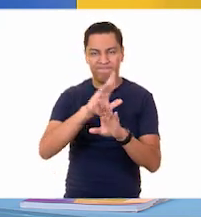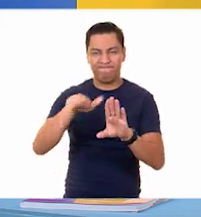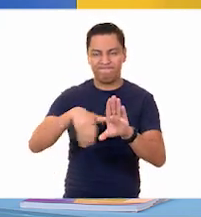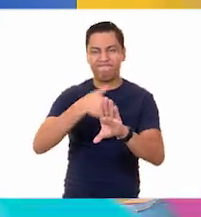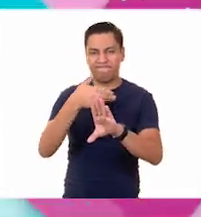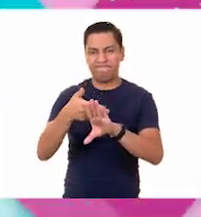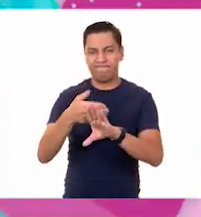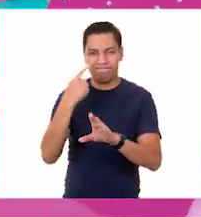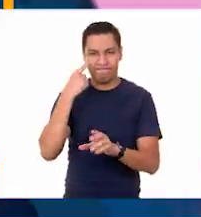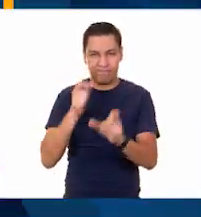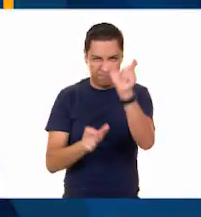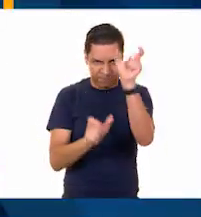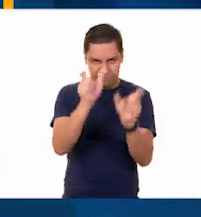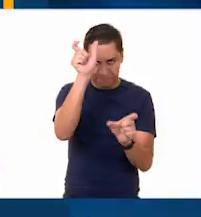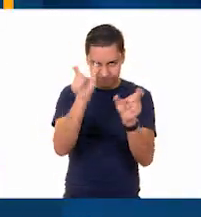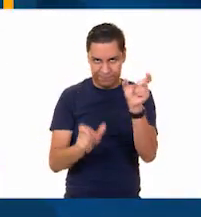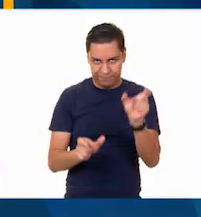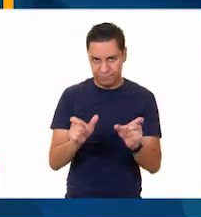siguiente gráfica.